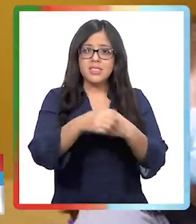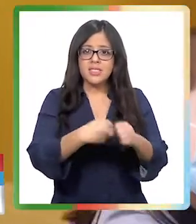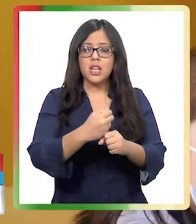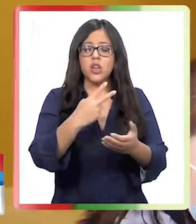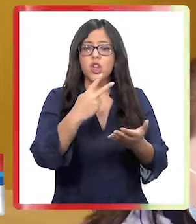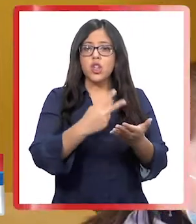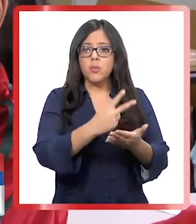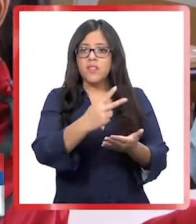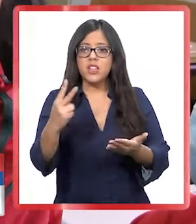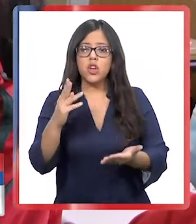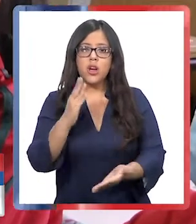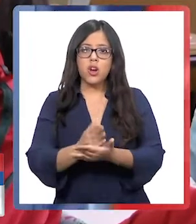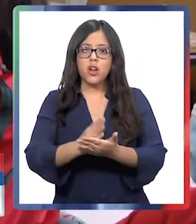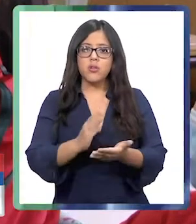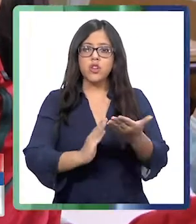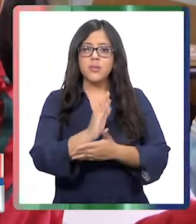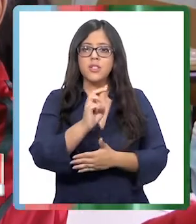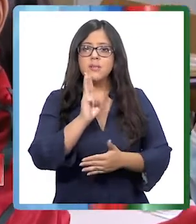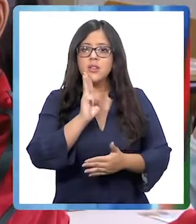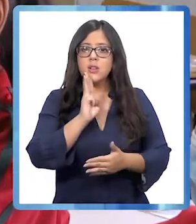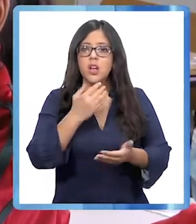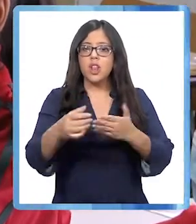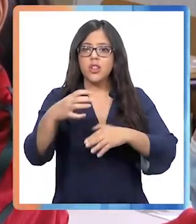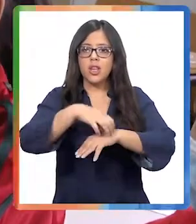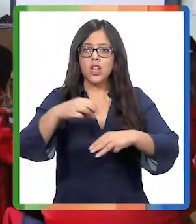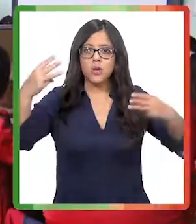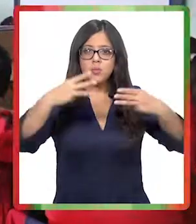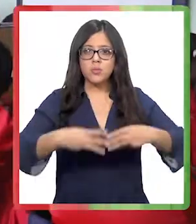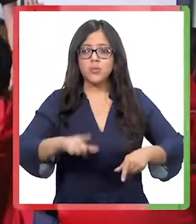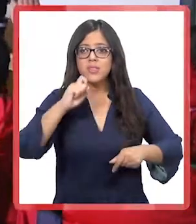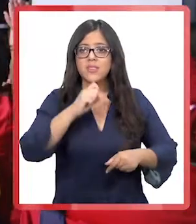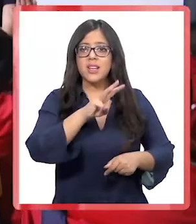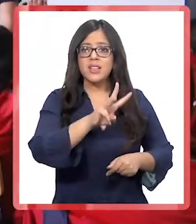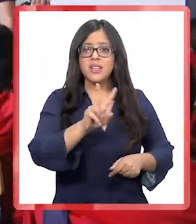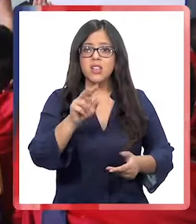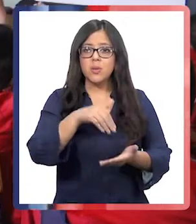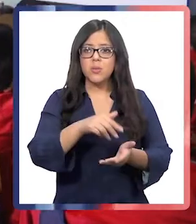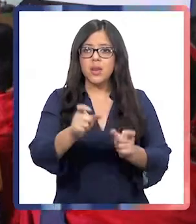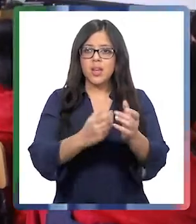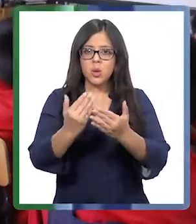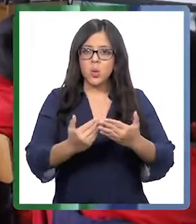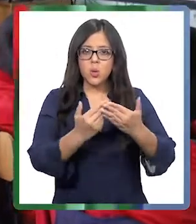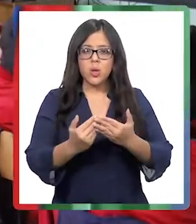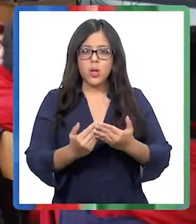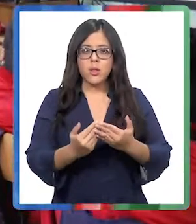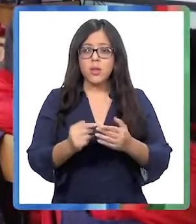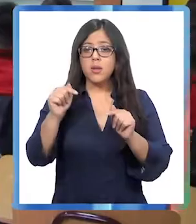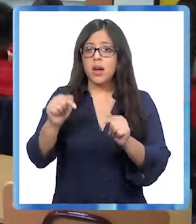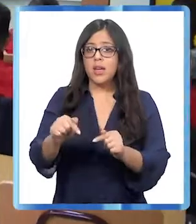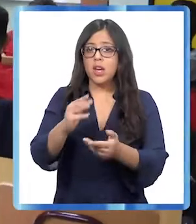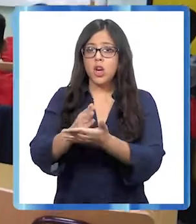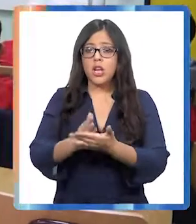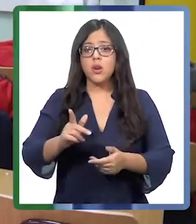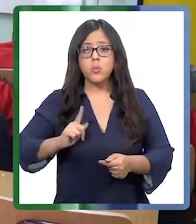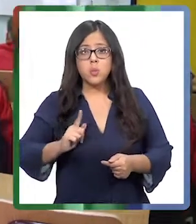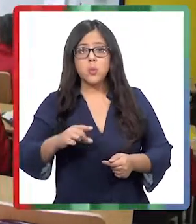año escolar 2022 que comenzó este miércoles en la región de magallanes contemplando a 32 mil alumnos en los establecimientos